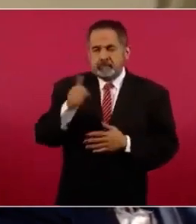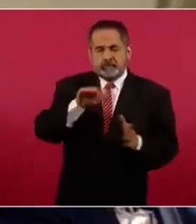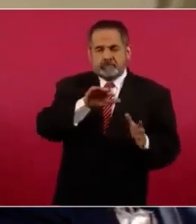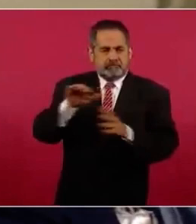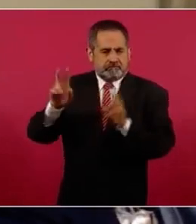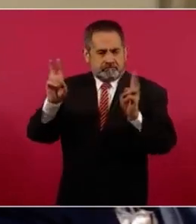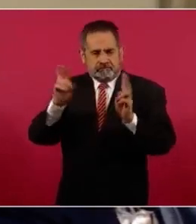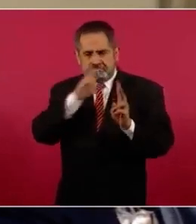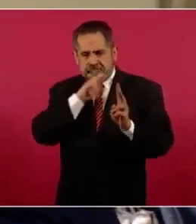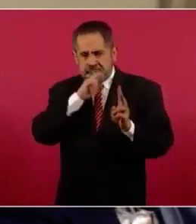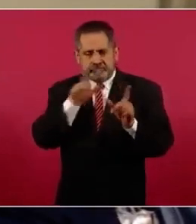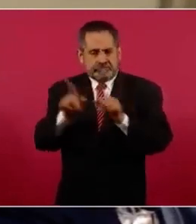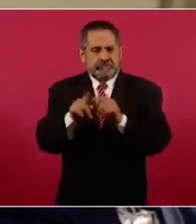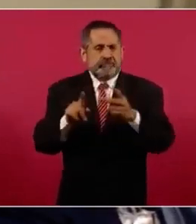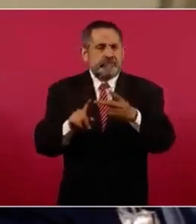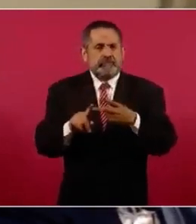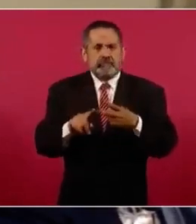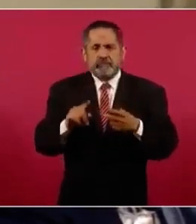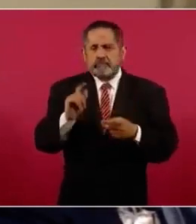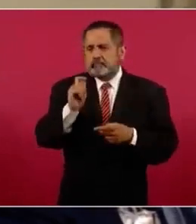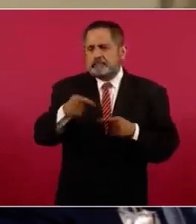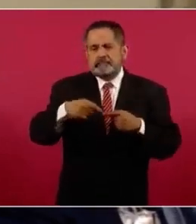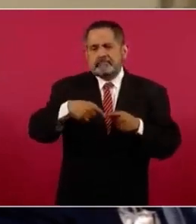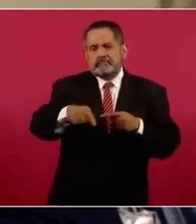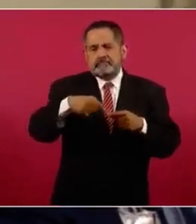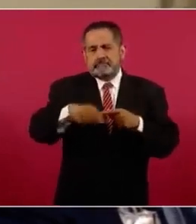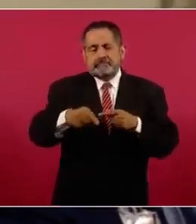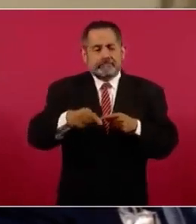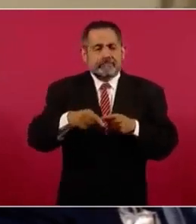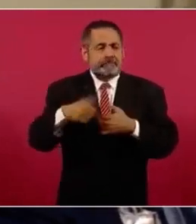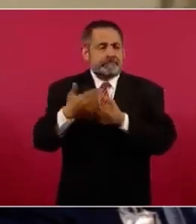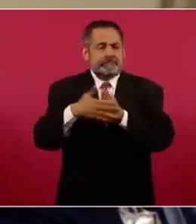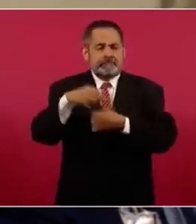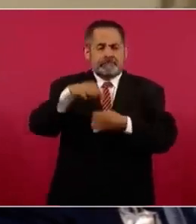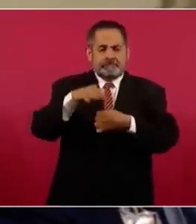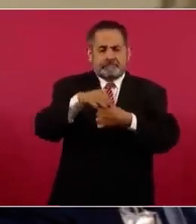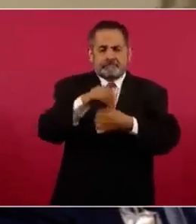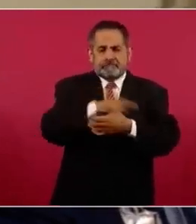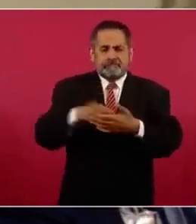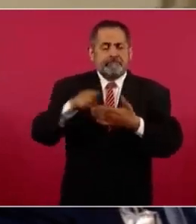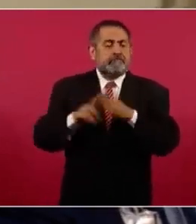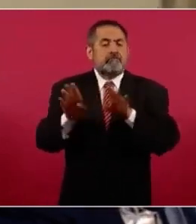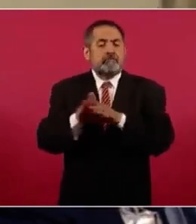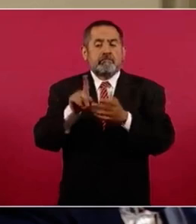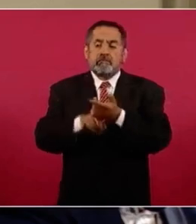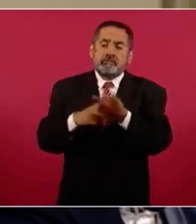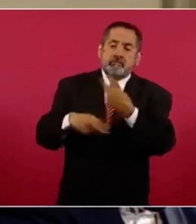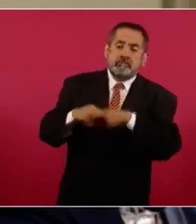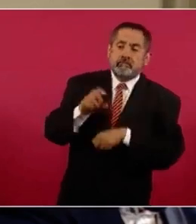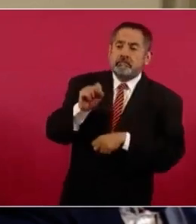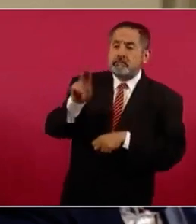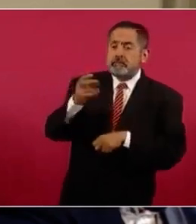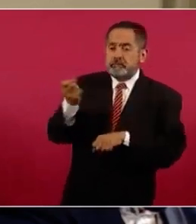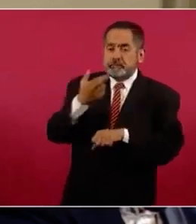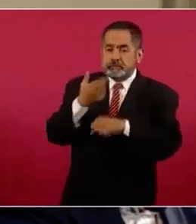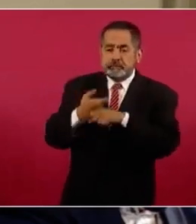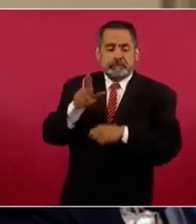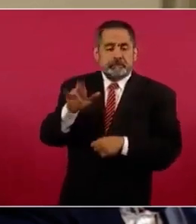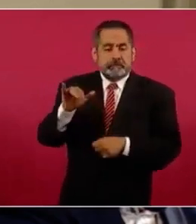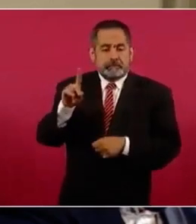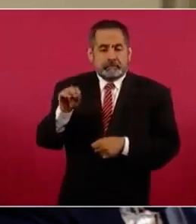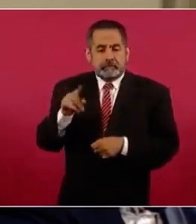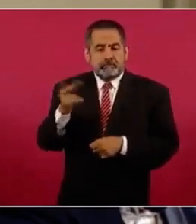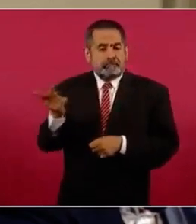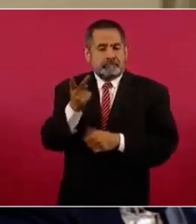muy rápidamente, estamos a pocos días de la jornada electoral, aprovechando también la presencia del subsecretario Ricardo Mejía, saber si lo